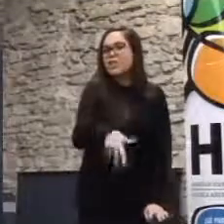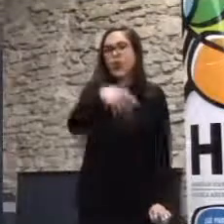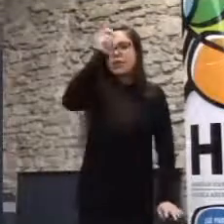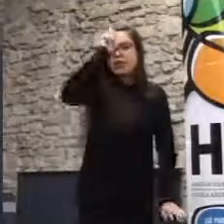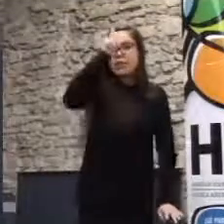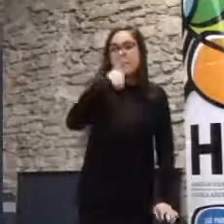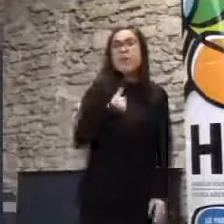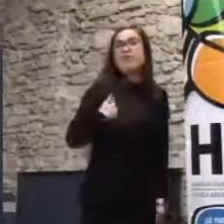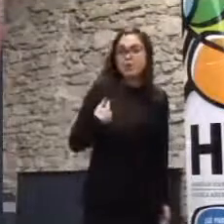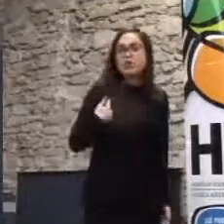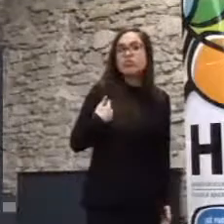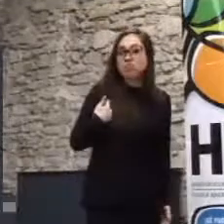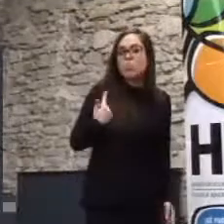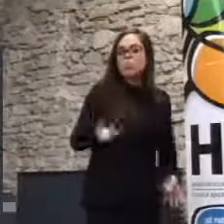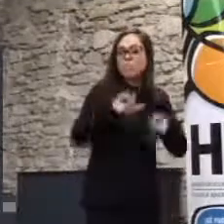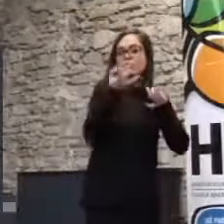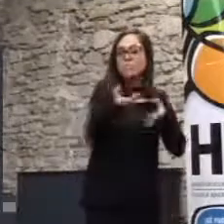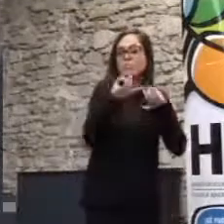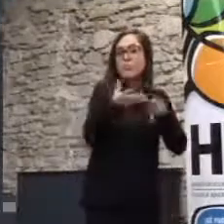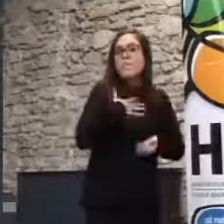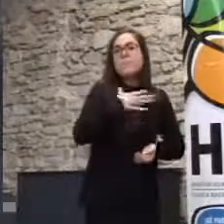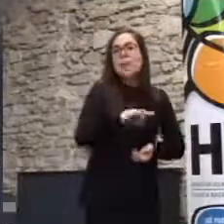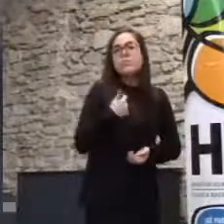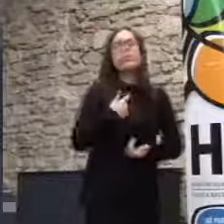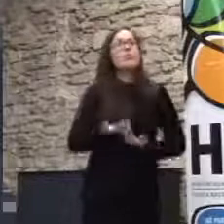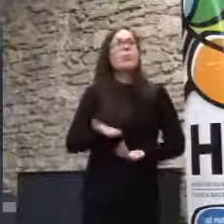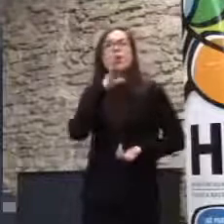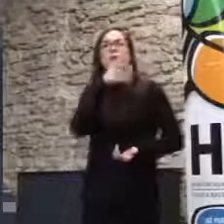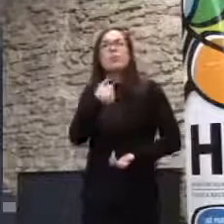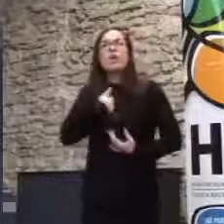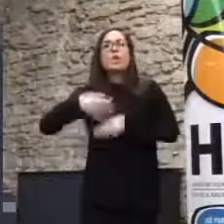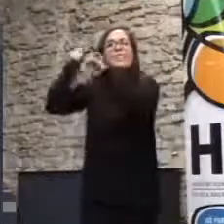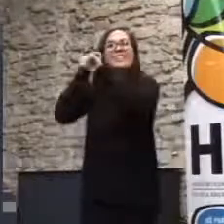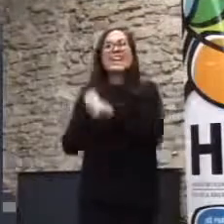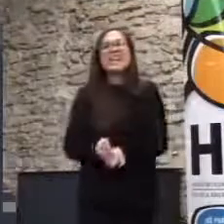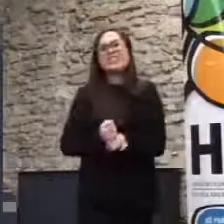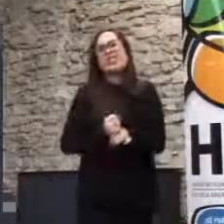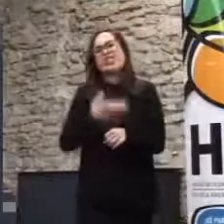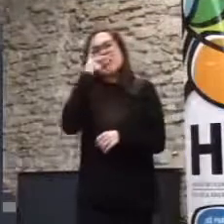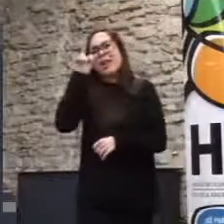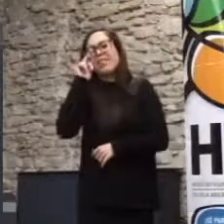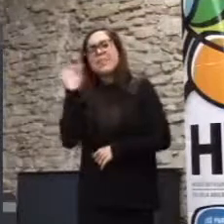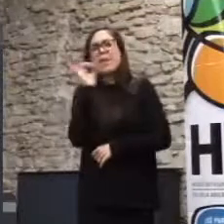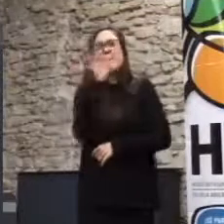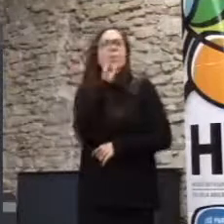tengo más años que la tos, porque llevo mucho tiempo trabajando, porque me ha llegado por otra vía, que no es accesible a todo el